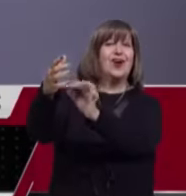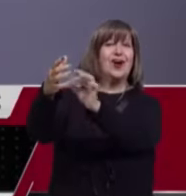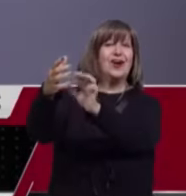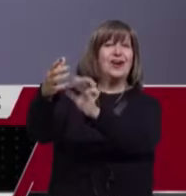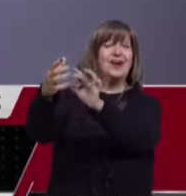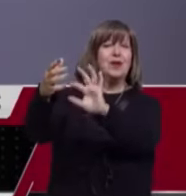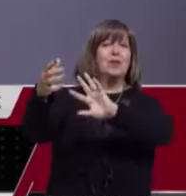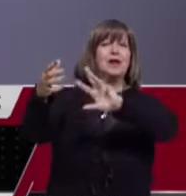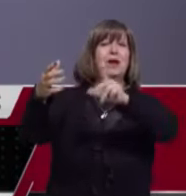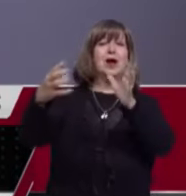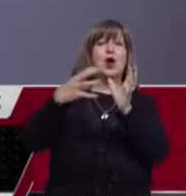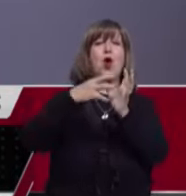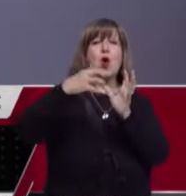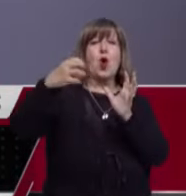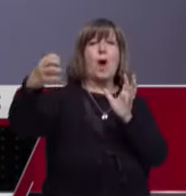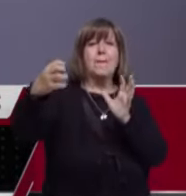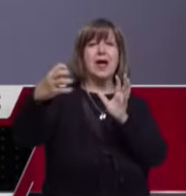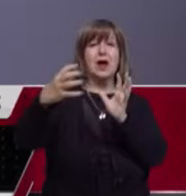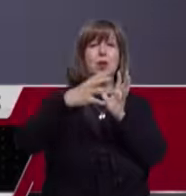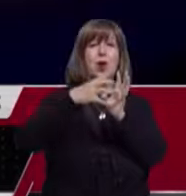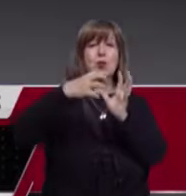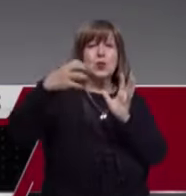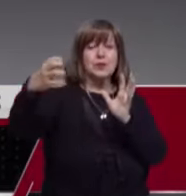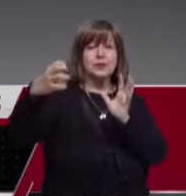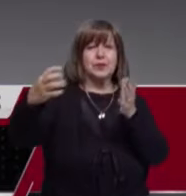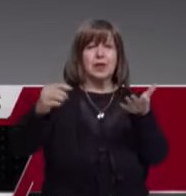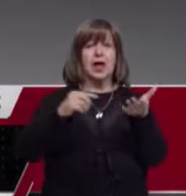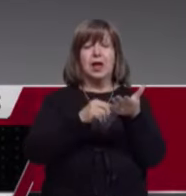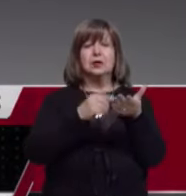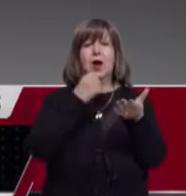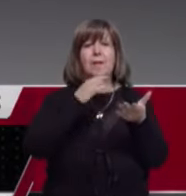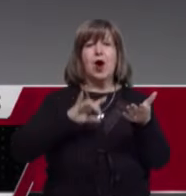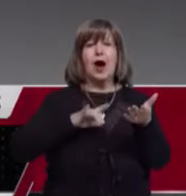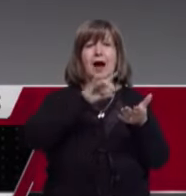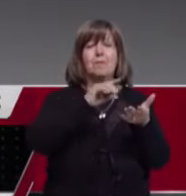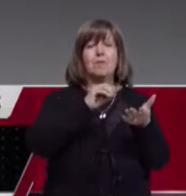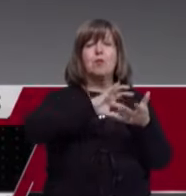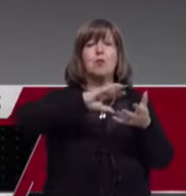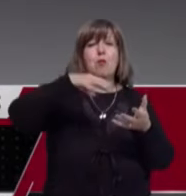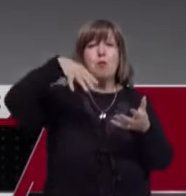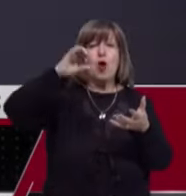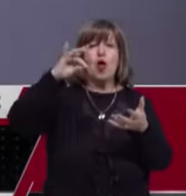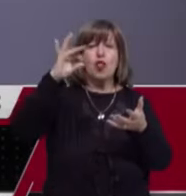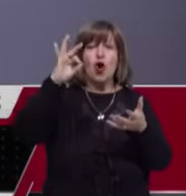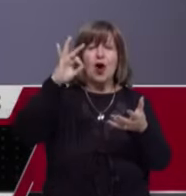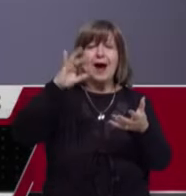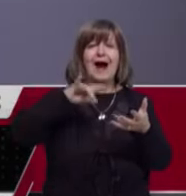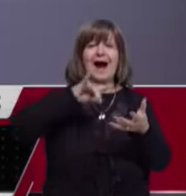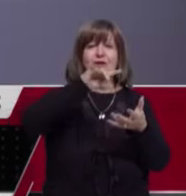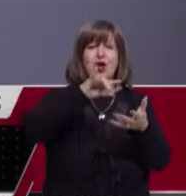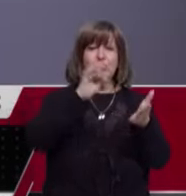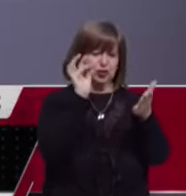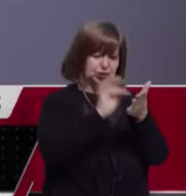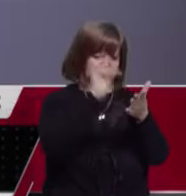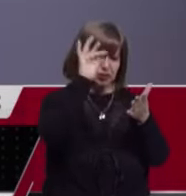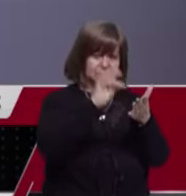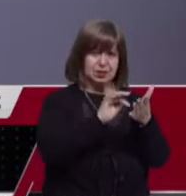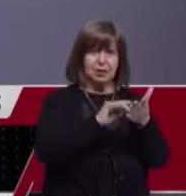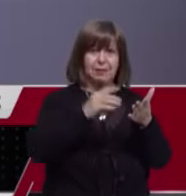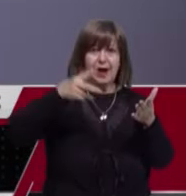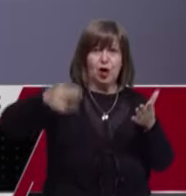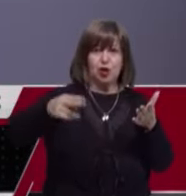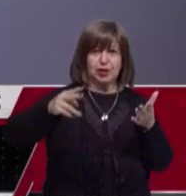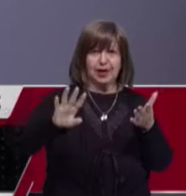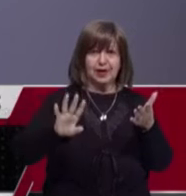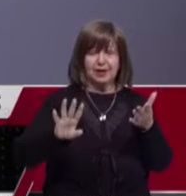este caso, lo ideal es poner inmediatamente el teléfono en modo avión para evitar que continúe conectado a internet. Pero